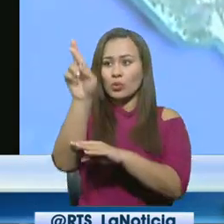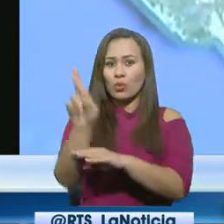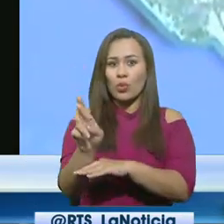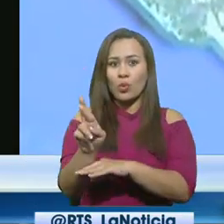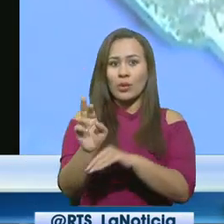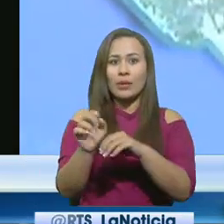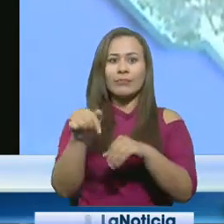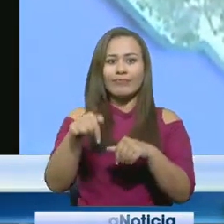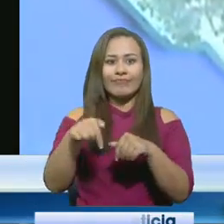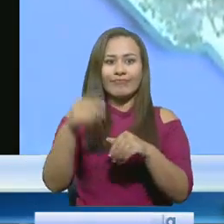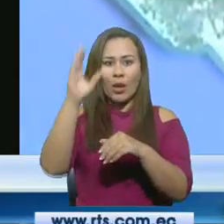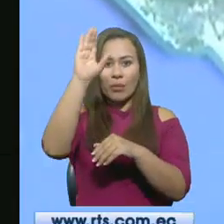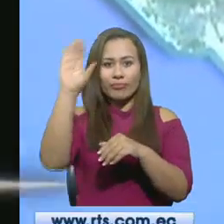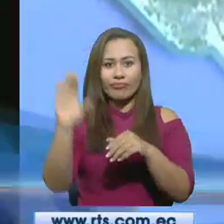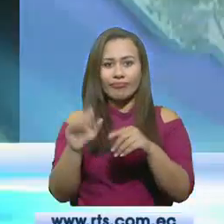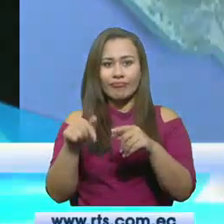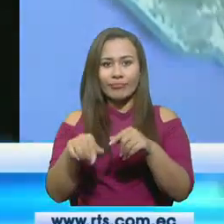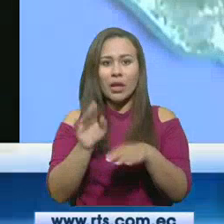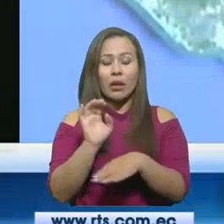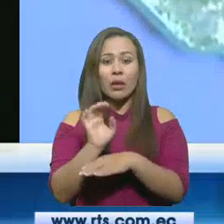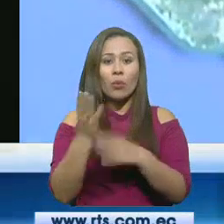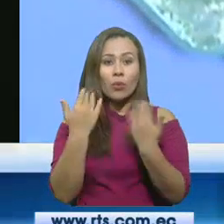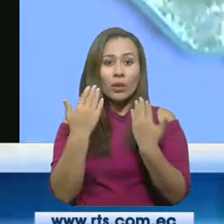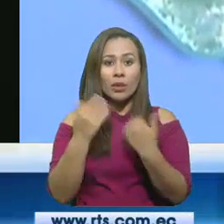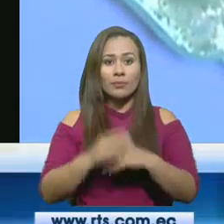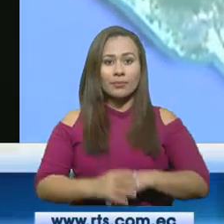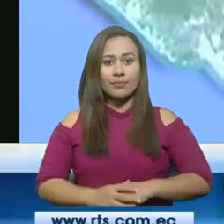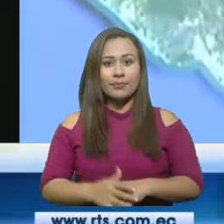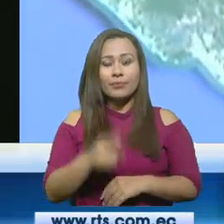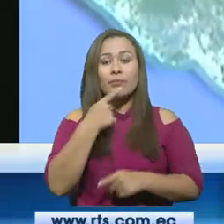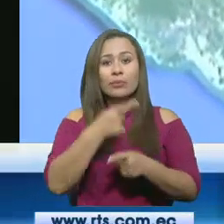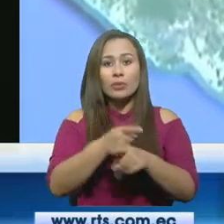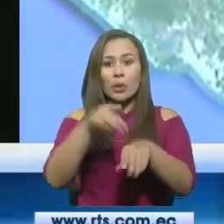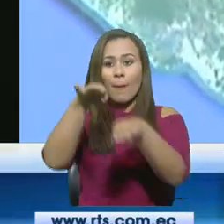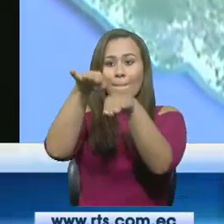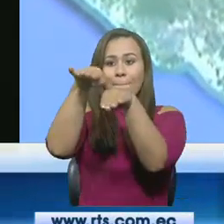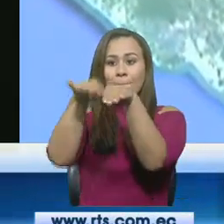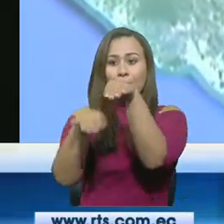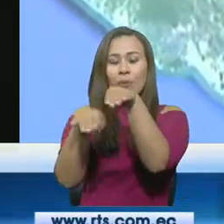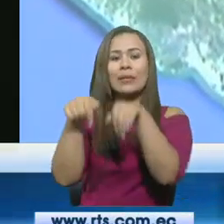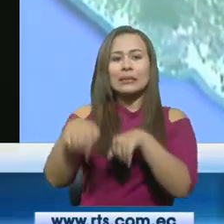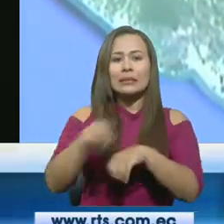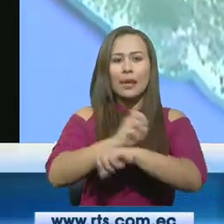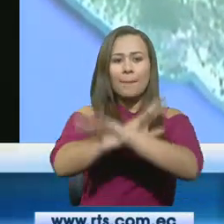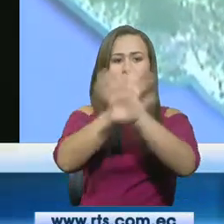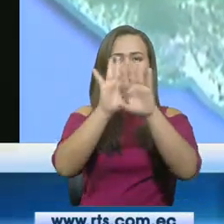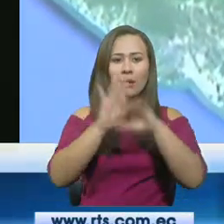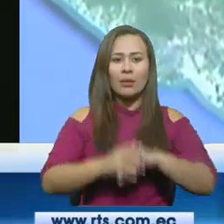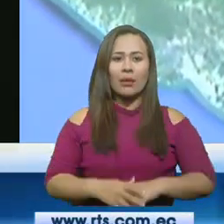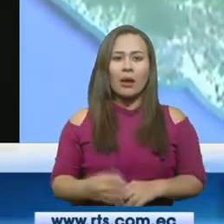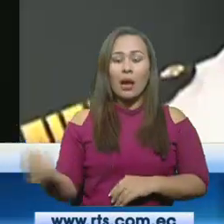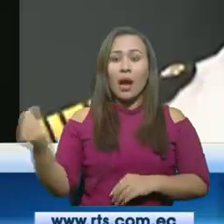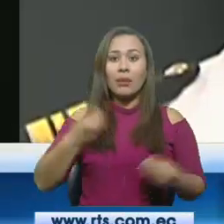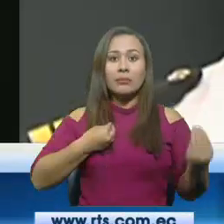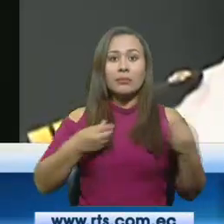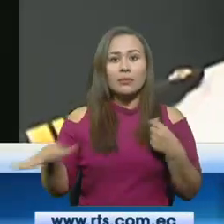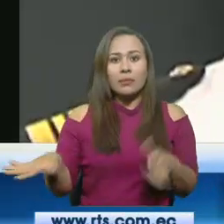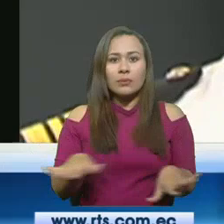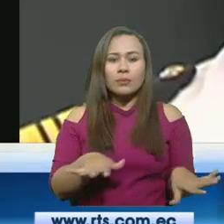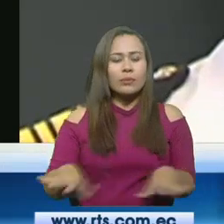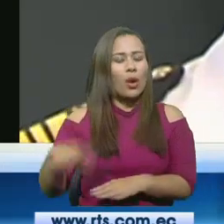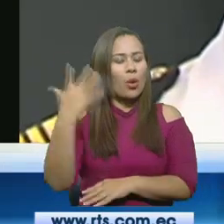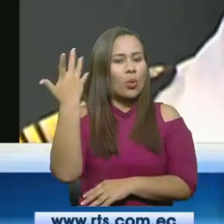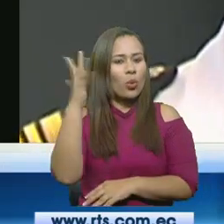este de Guayaquil. Esa falla fue justamente la que se activó en esta mañana y generó el movimiento sísmico que tuvimos. Y no existe